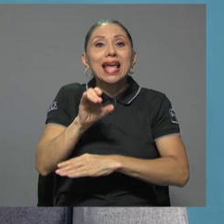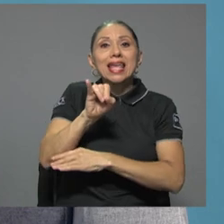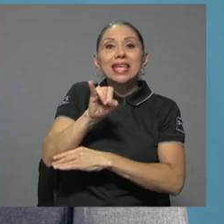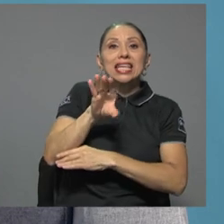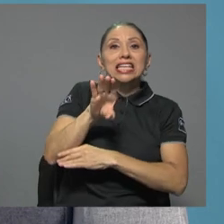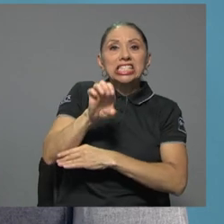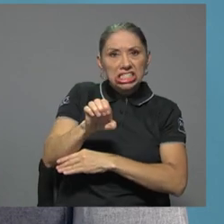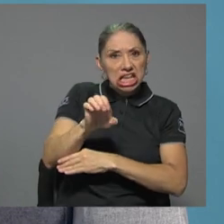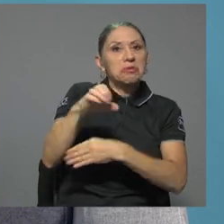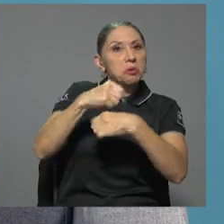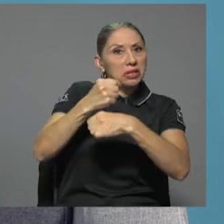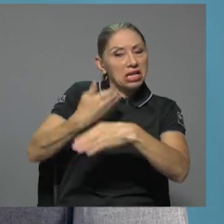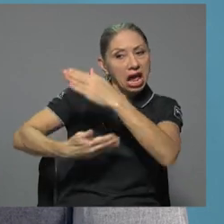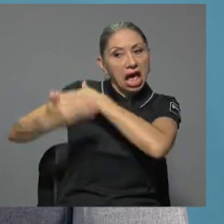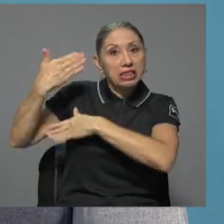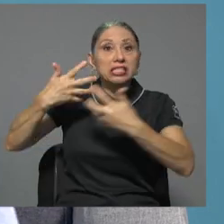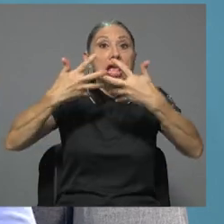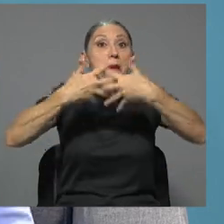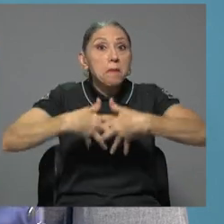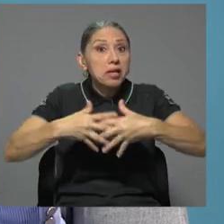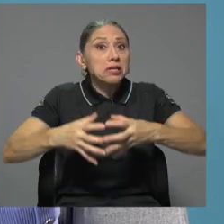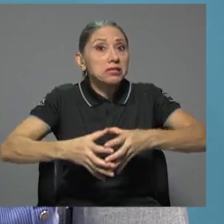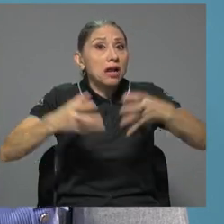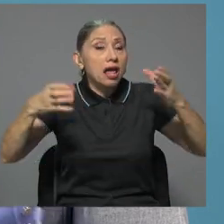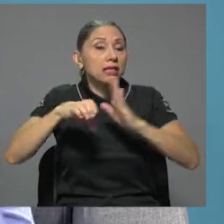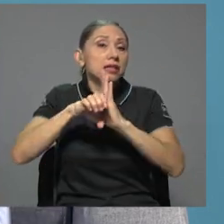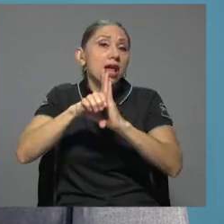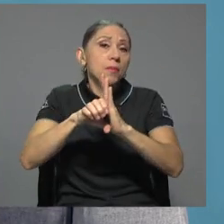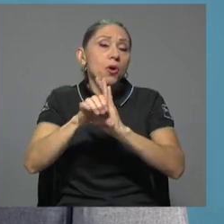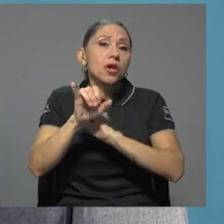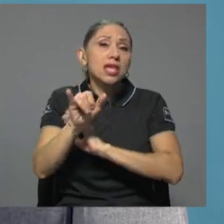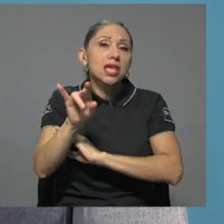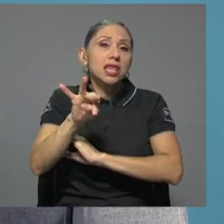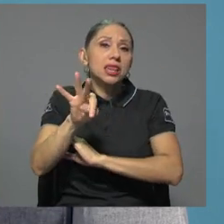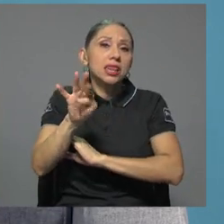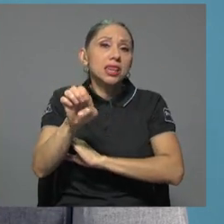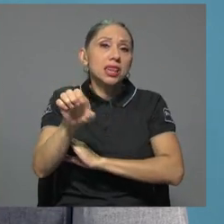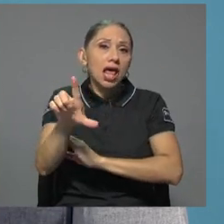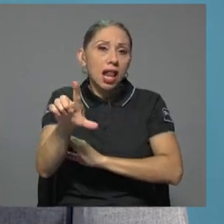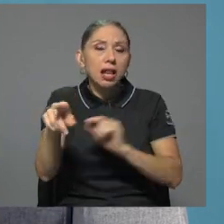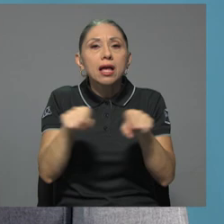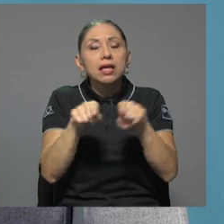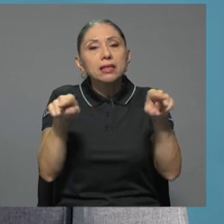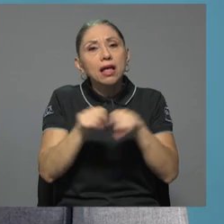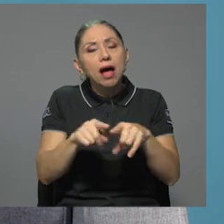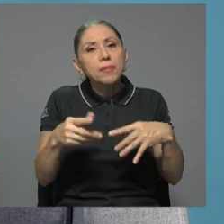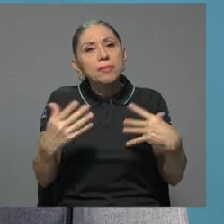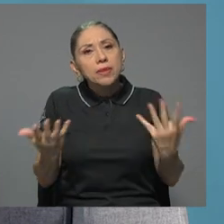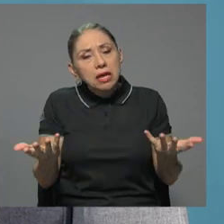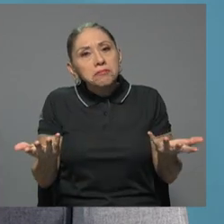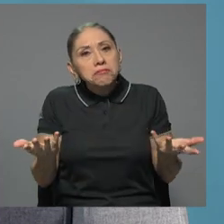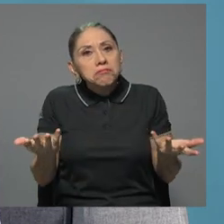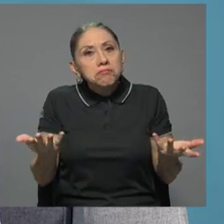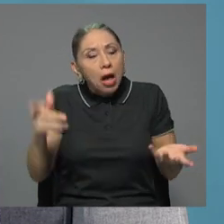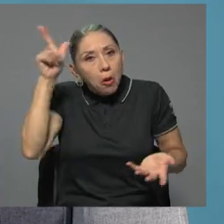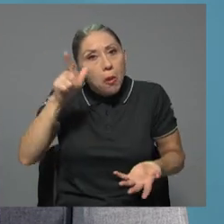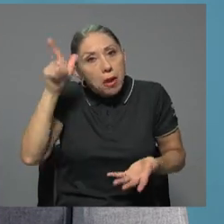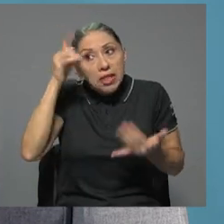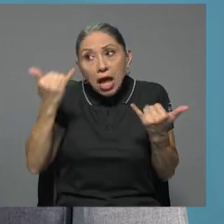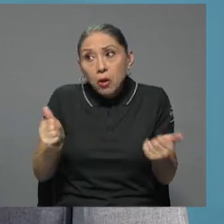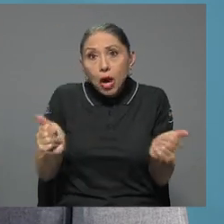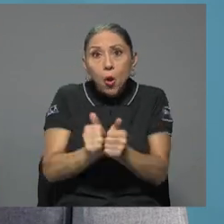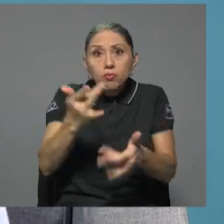empresas grandes como intel y también pero bueno obviamente el rey de la pandemia